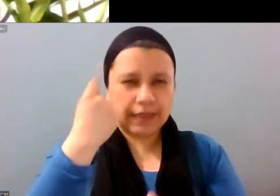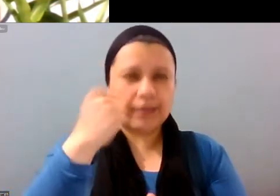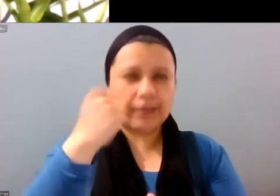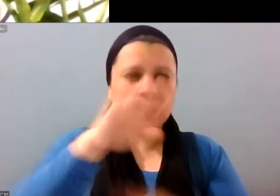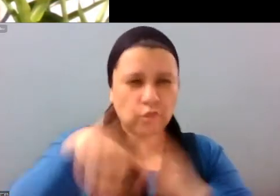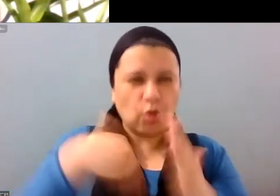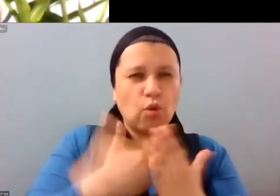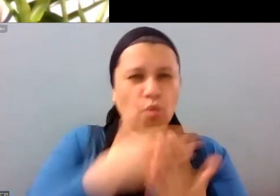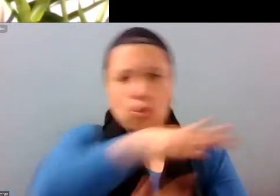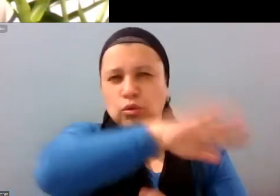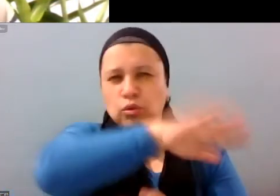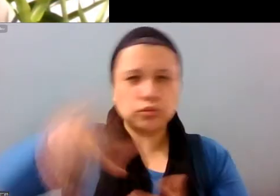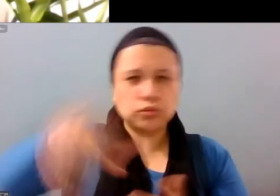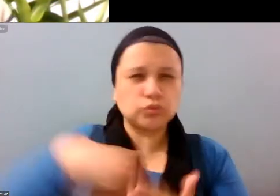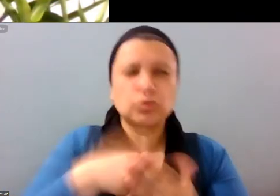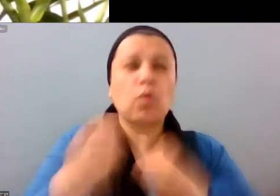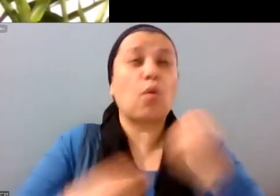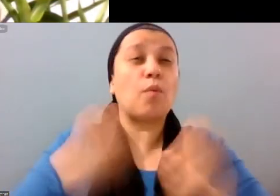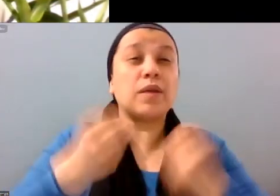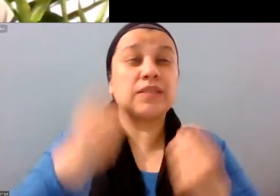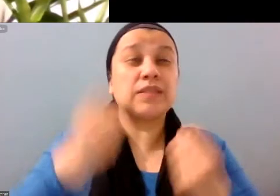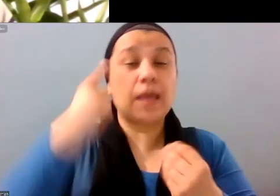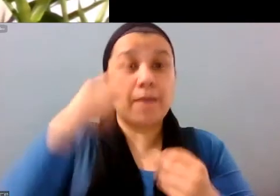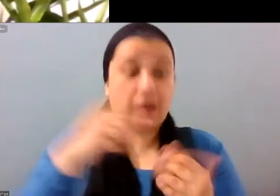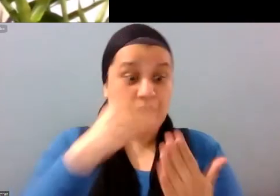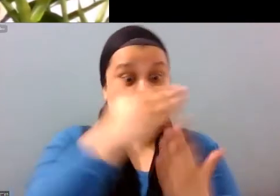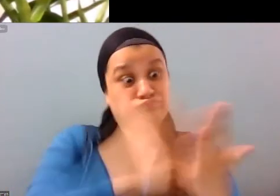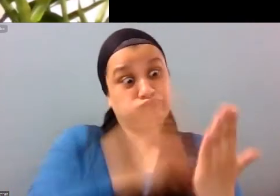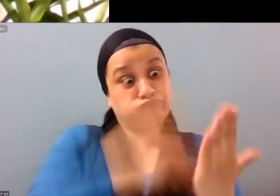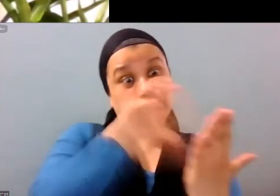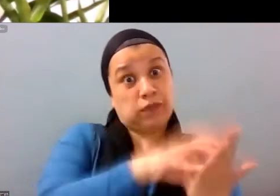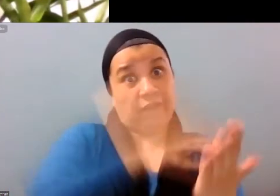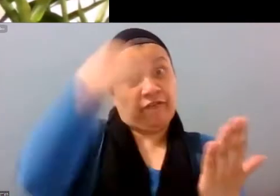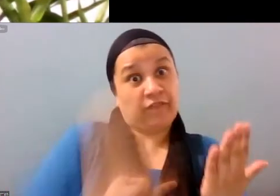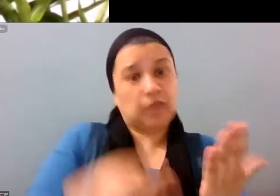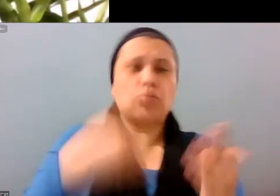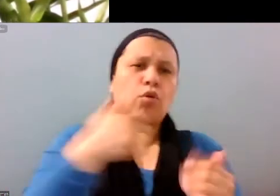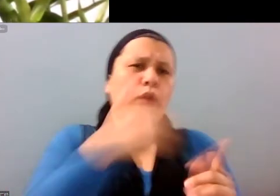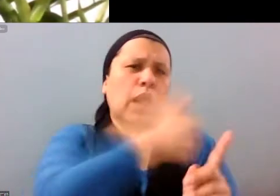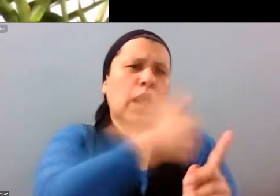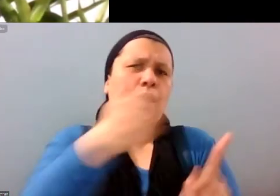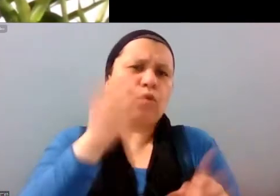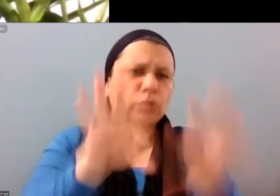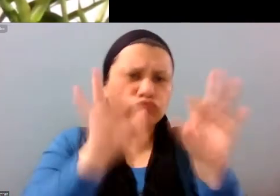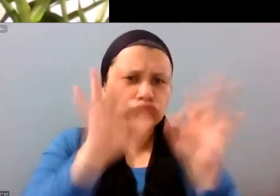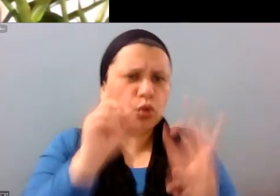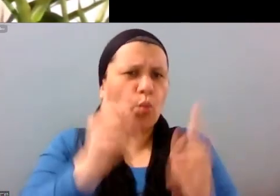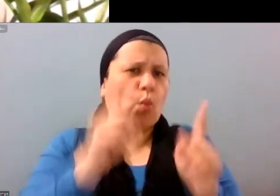hacer pero sin establecer una receta única sino que cada quien tome lo que mejor le funcione para su contexto